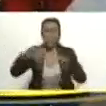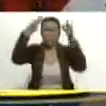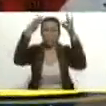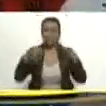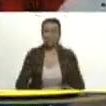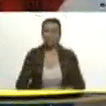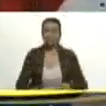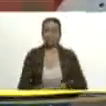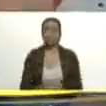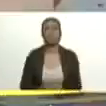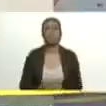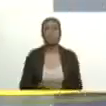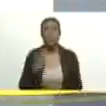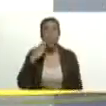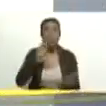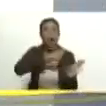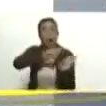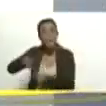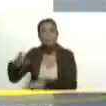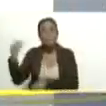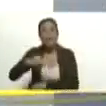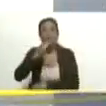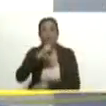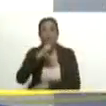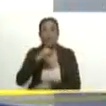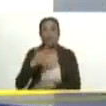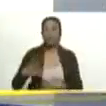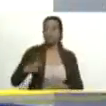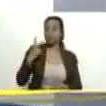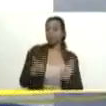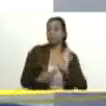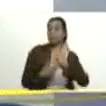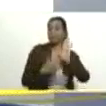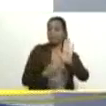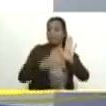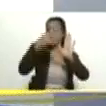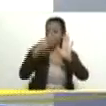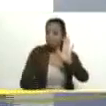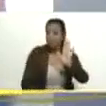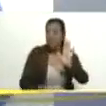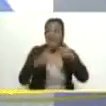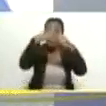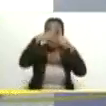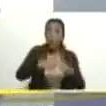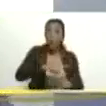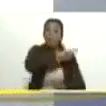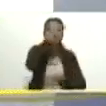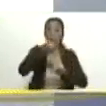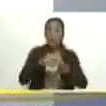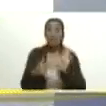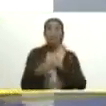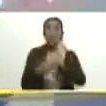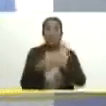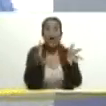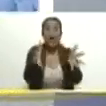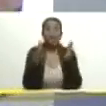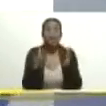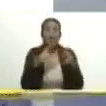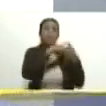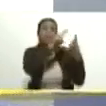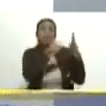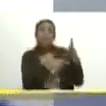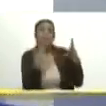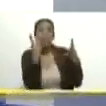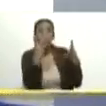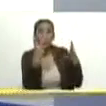Y por otro lado, presidente, destacar que de el total nacional de muestras que han ganado en estos